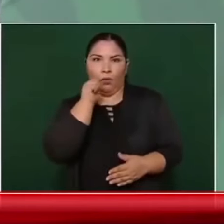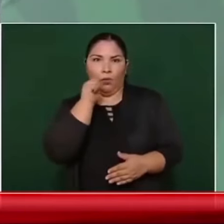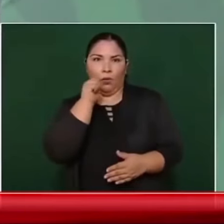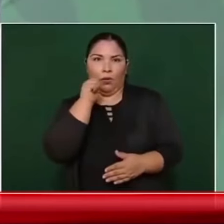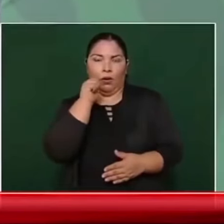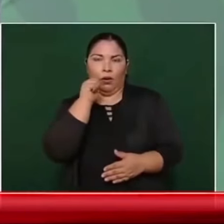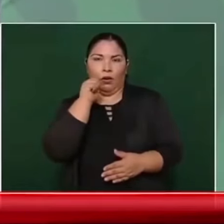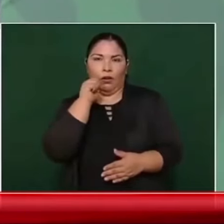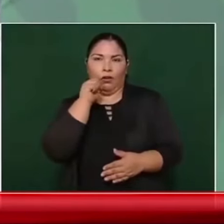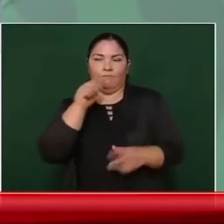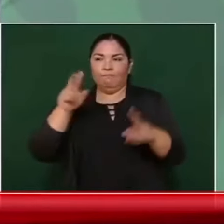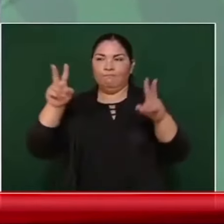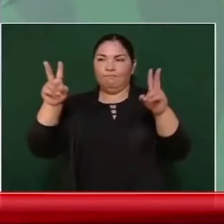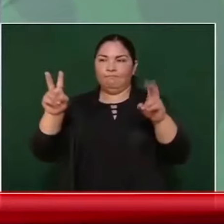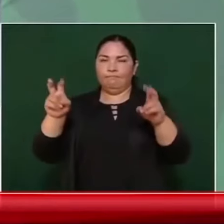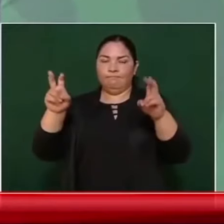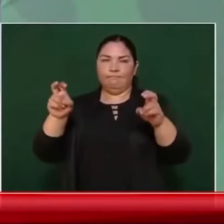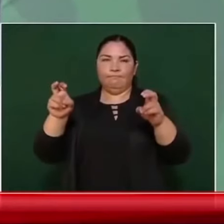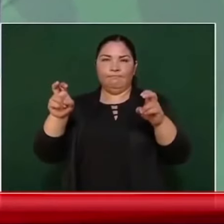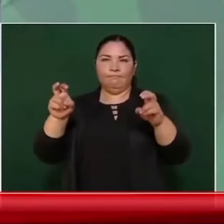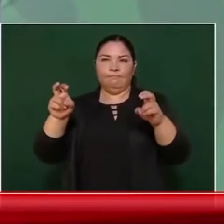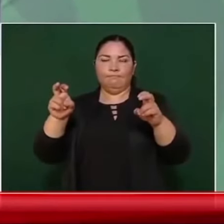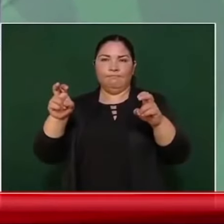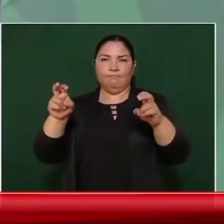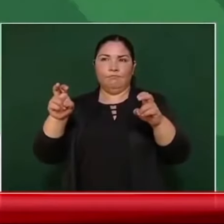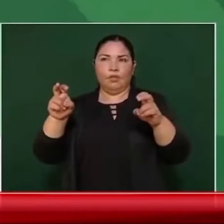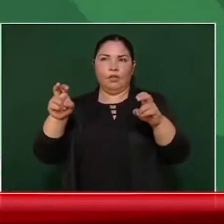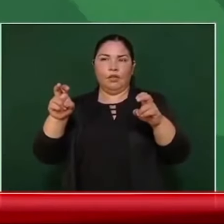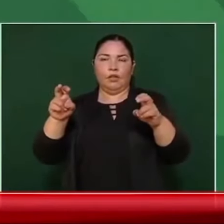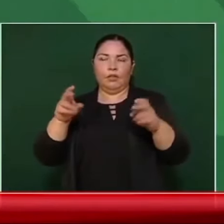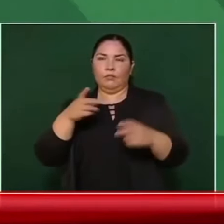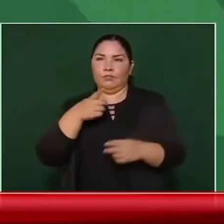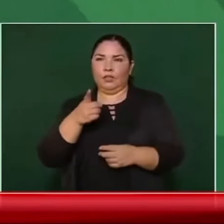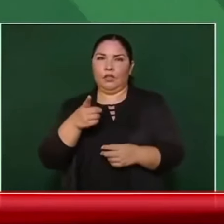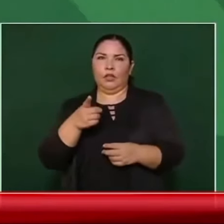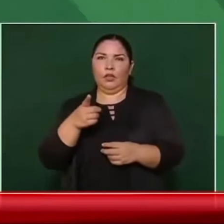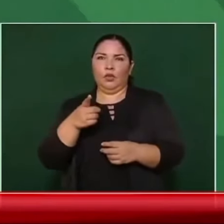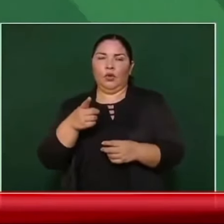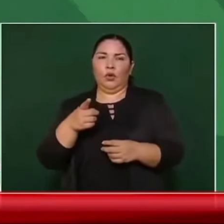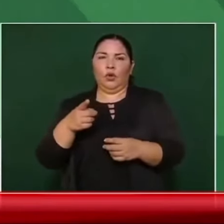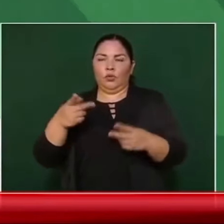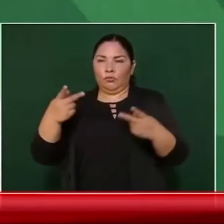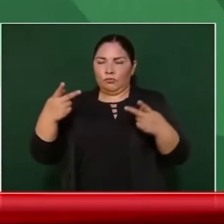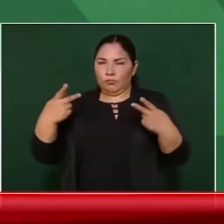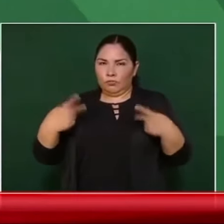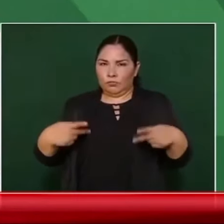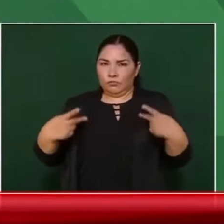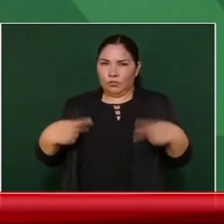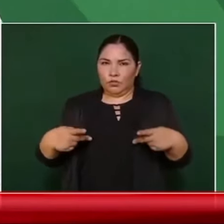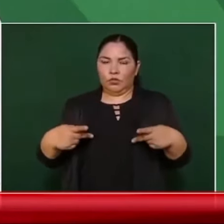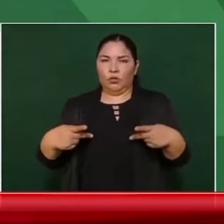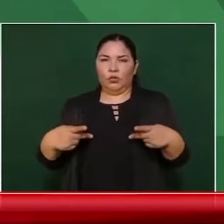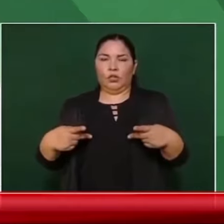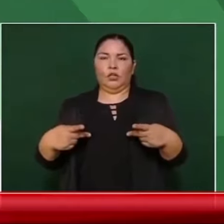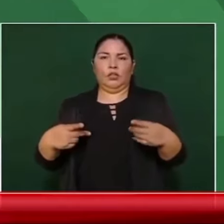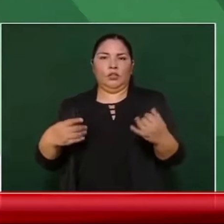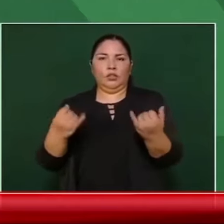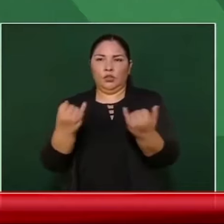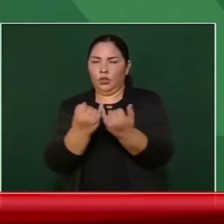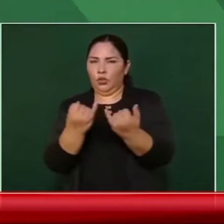frase memorable de que entre los individuos como entre las naciones el